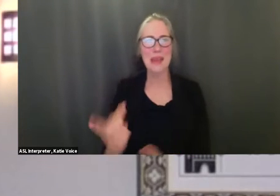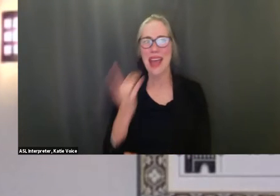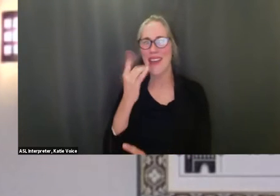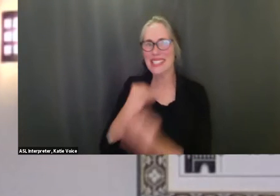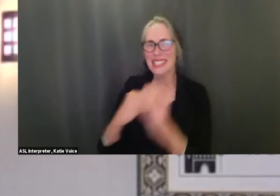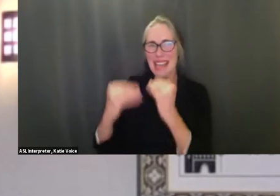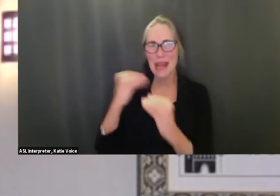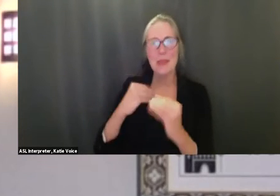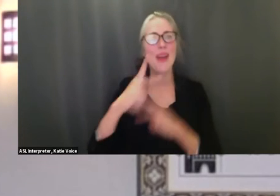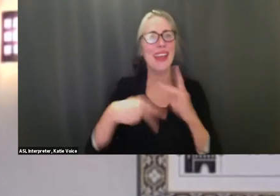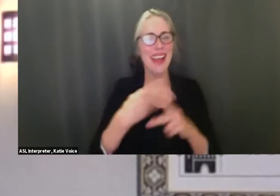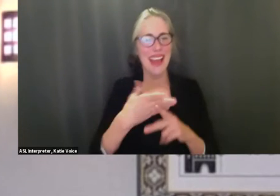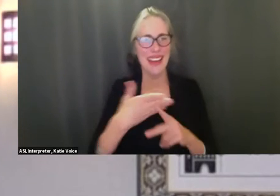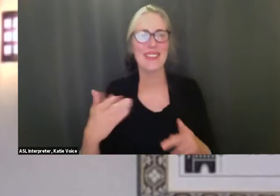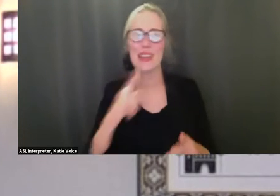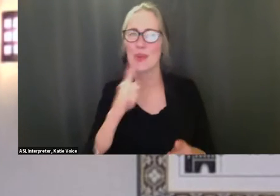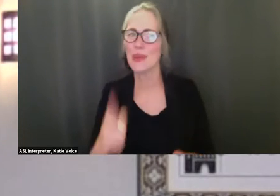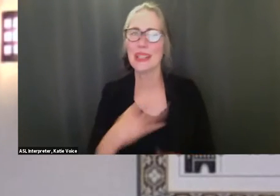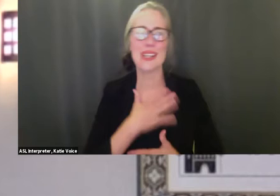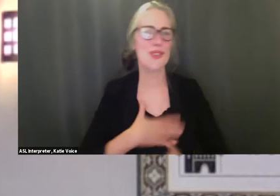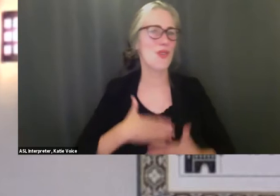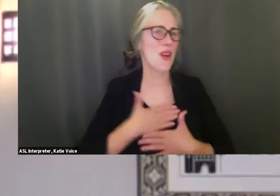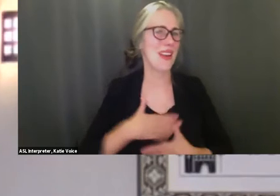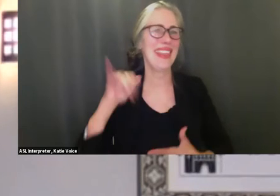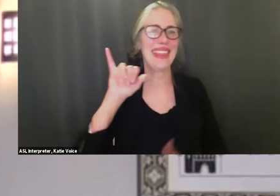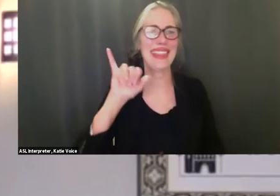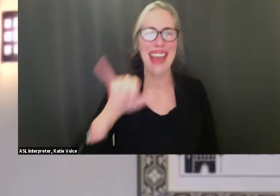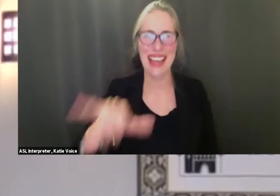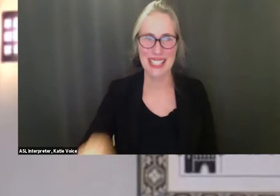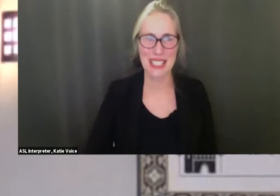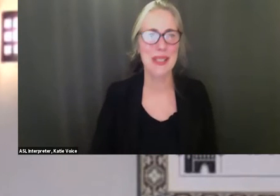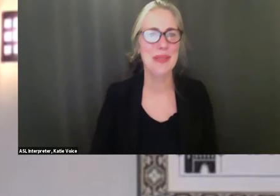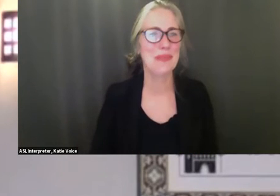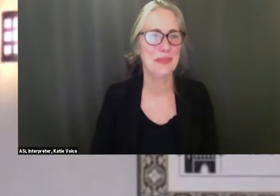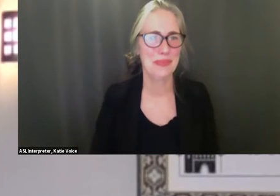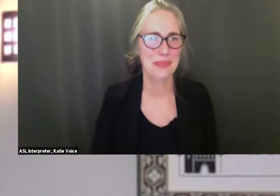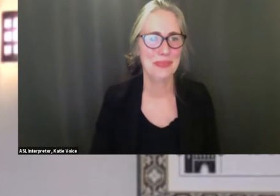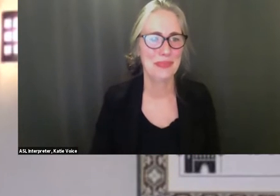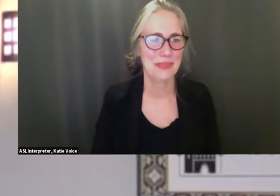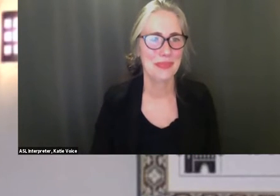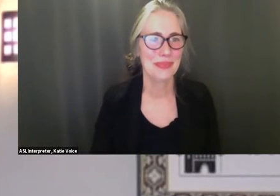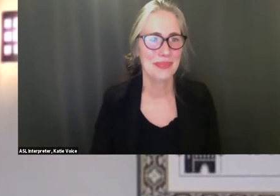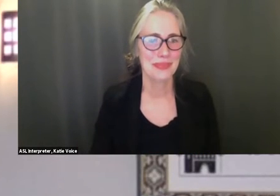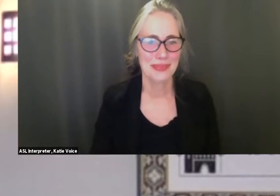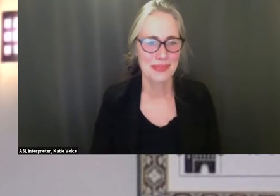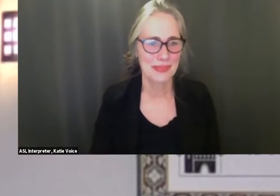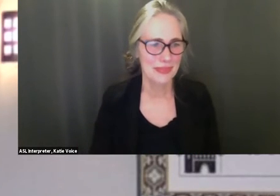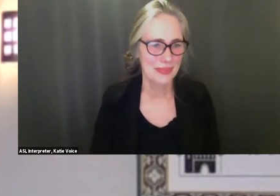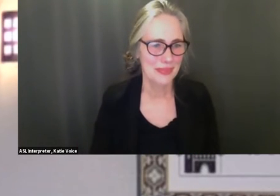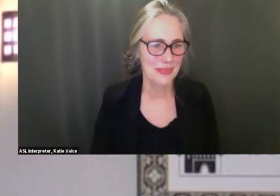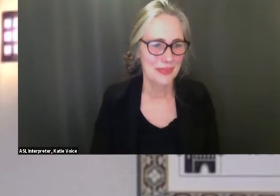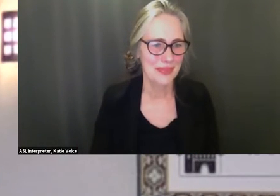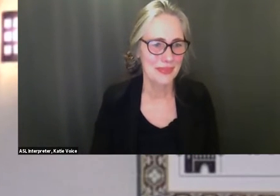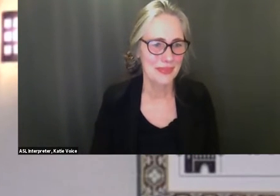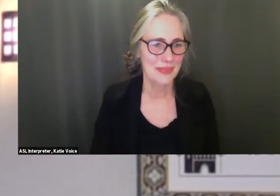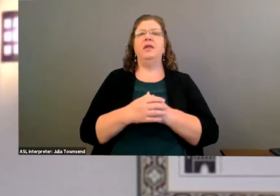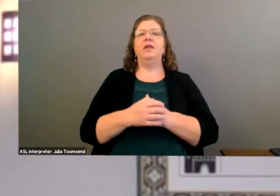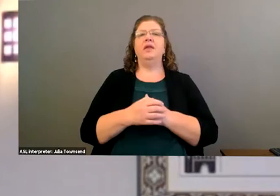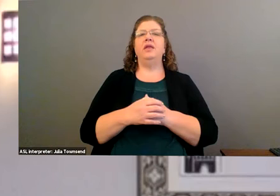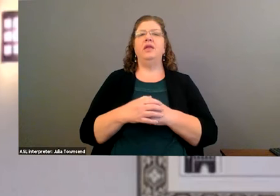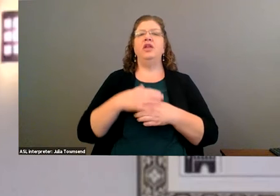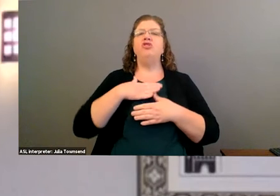teatro en carro, tenían una barra de bocadillos así. Realmente yo aprecio mucho la producción y todo el trabajo